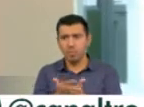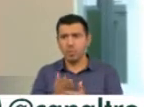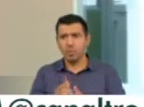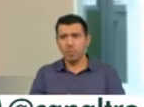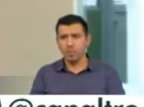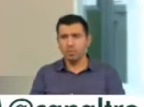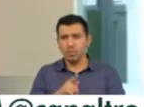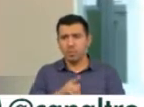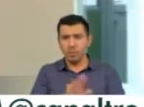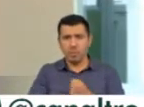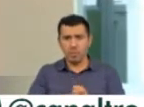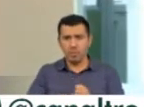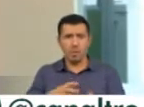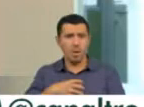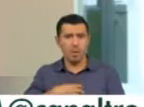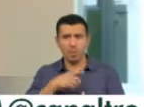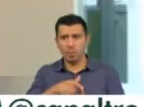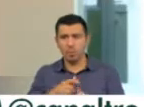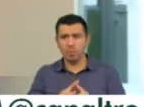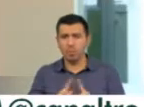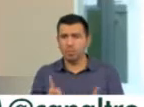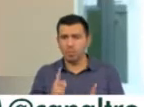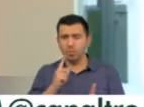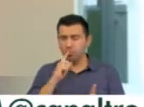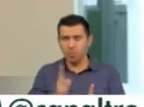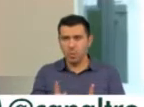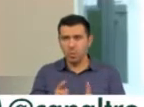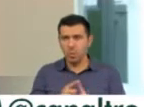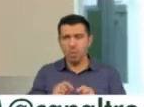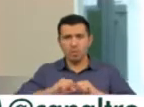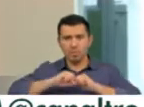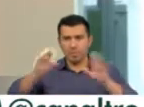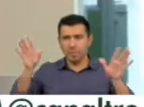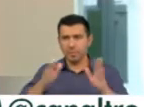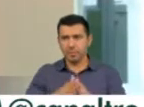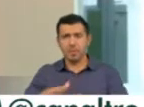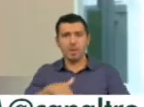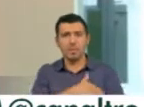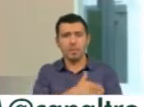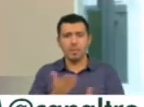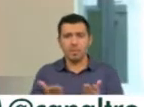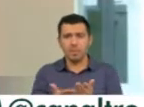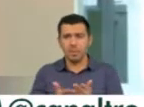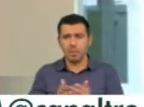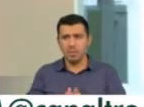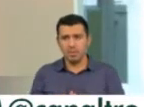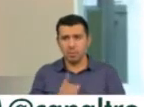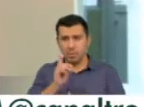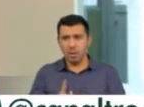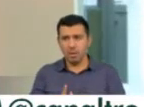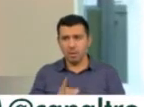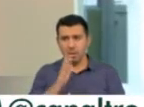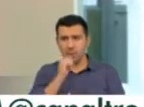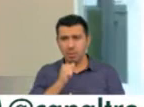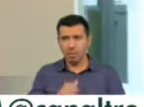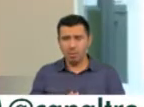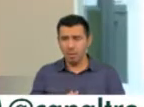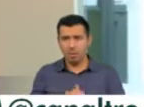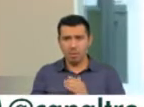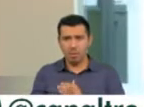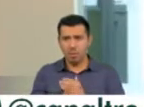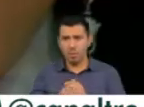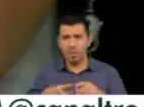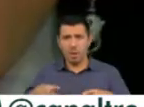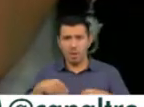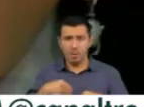tiene protección de autor pero no es un documento publicado por el Ministerio de Educación en la medida en que no se ha tomado la decisión de si eh si